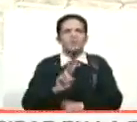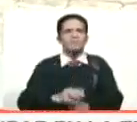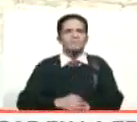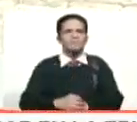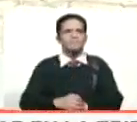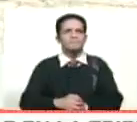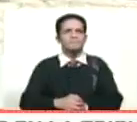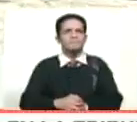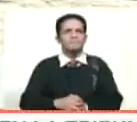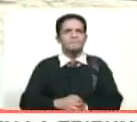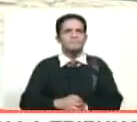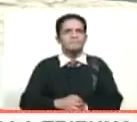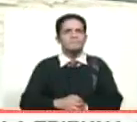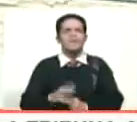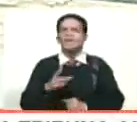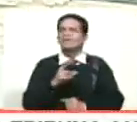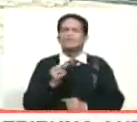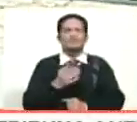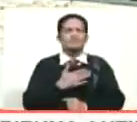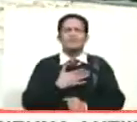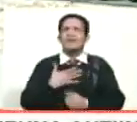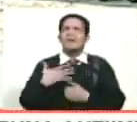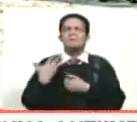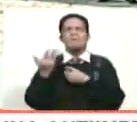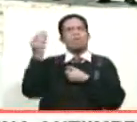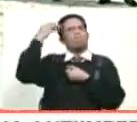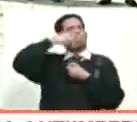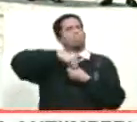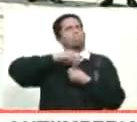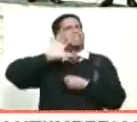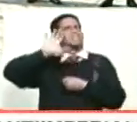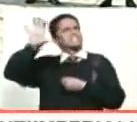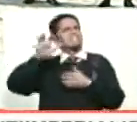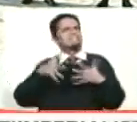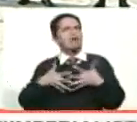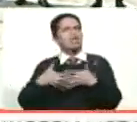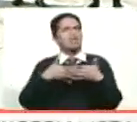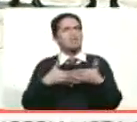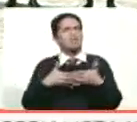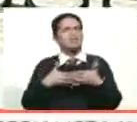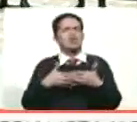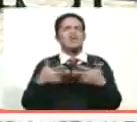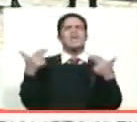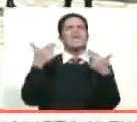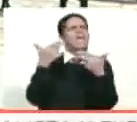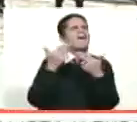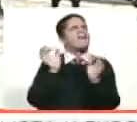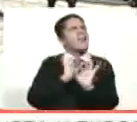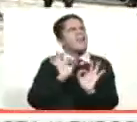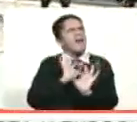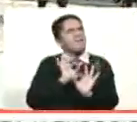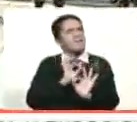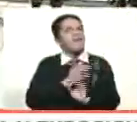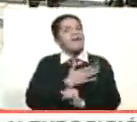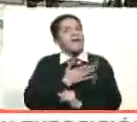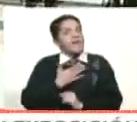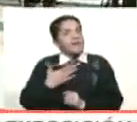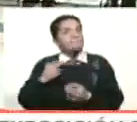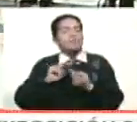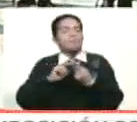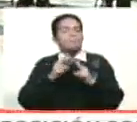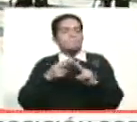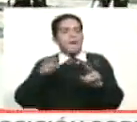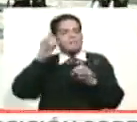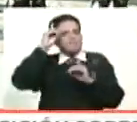No queremos intervención gringa, no queremos guerra, queremos paz con independencia, paz con